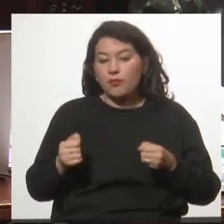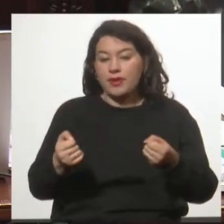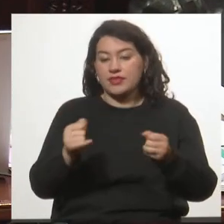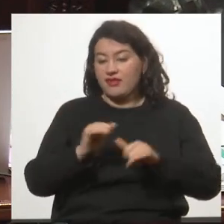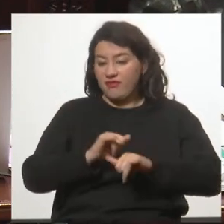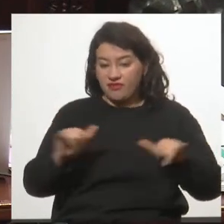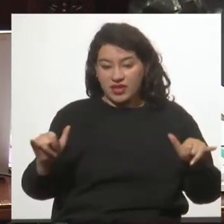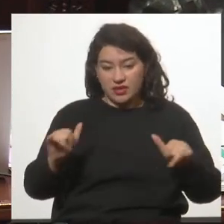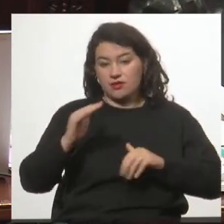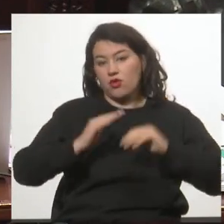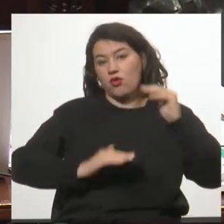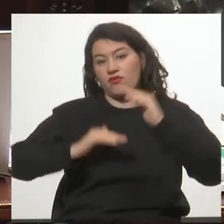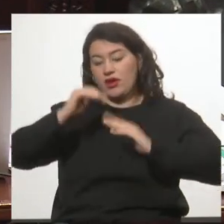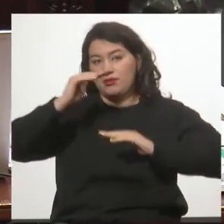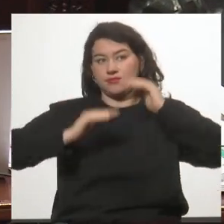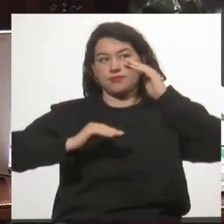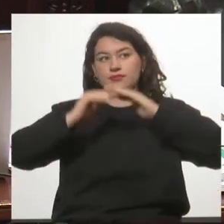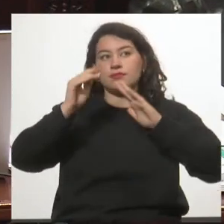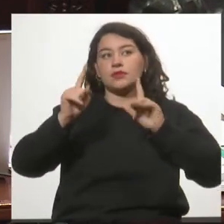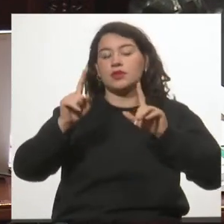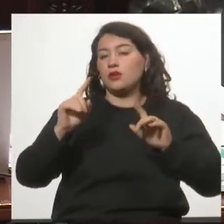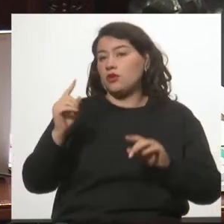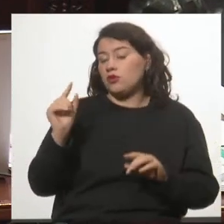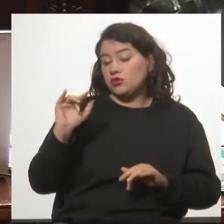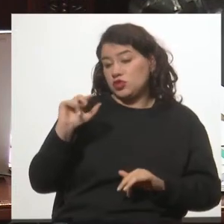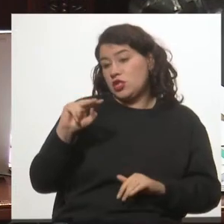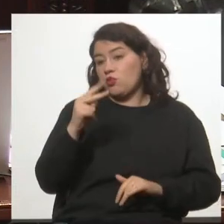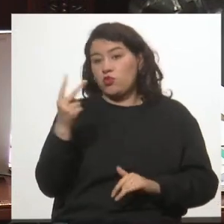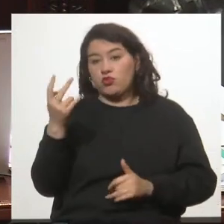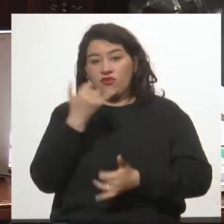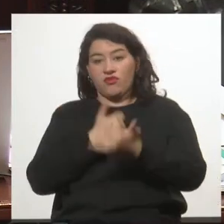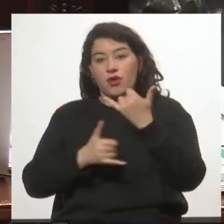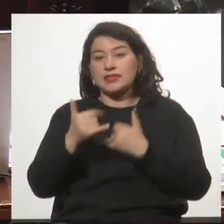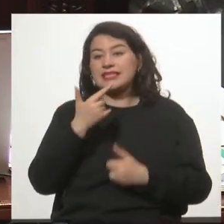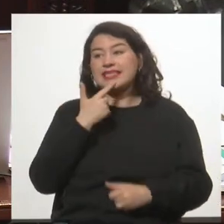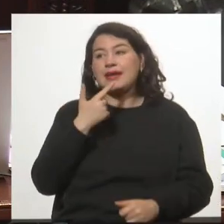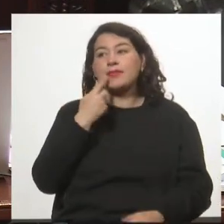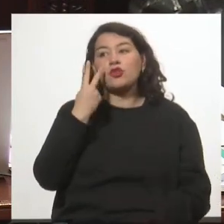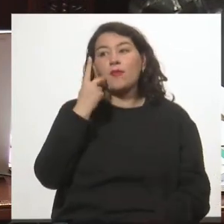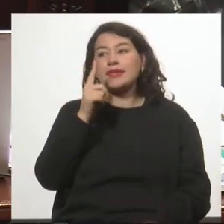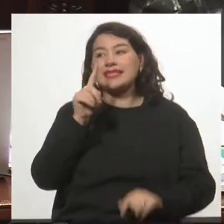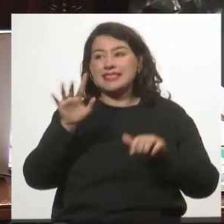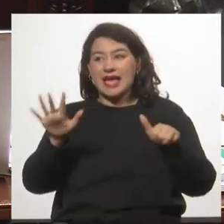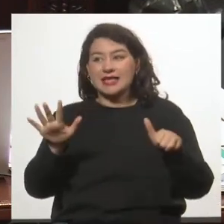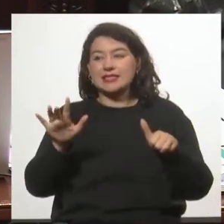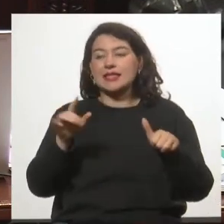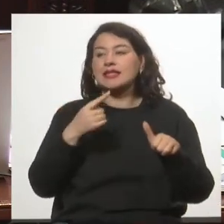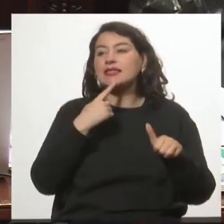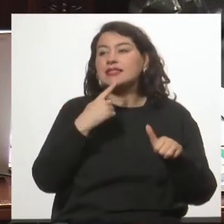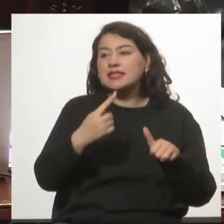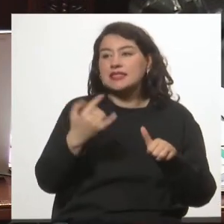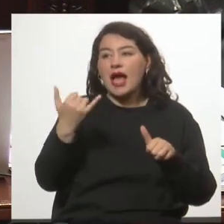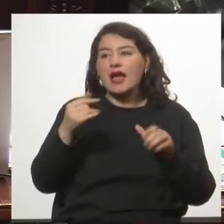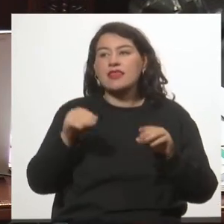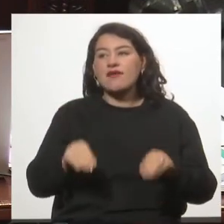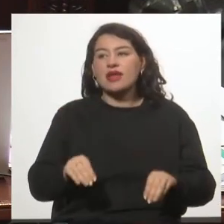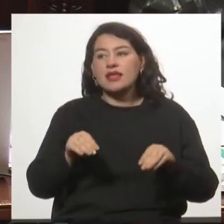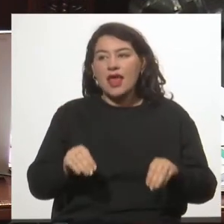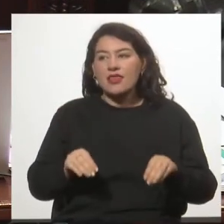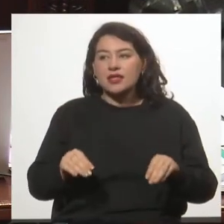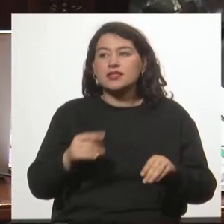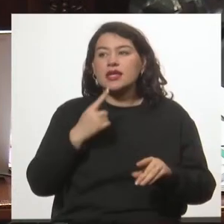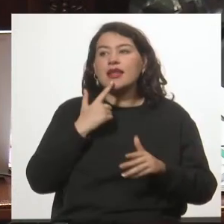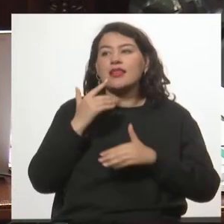la ejecución de las obras en un segundo informe en septiembre del 2016 se detectan debilidades aún en el